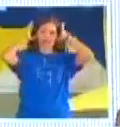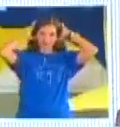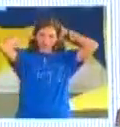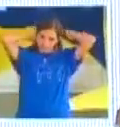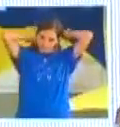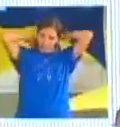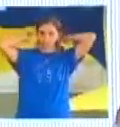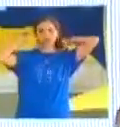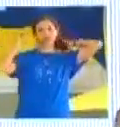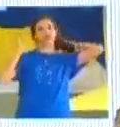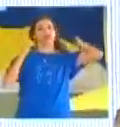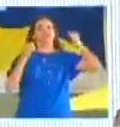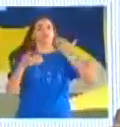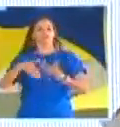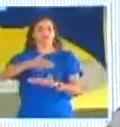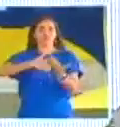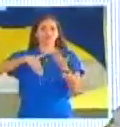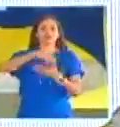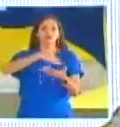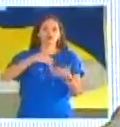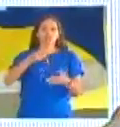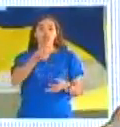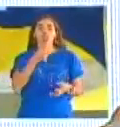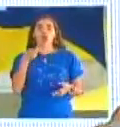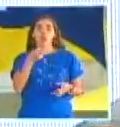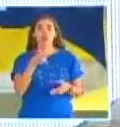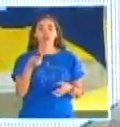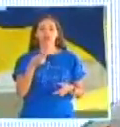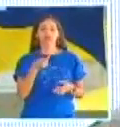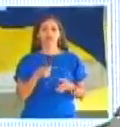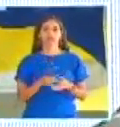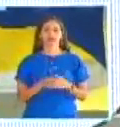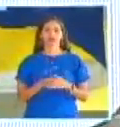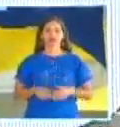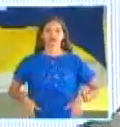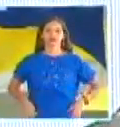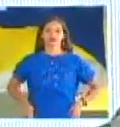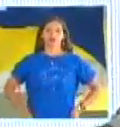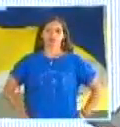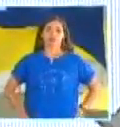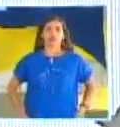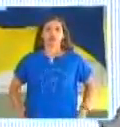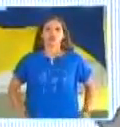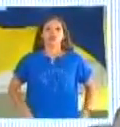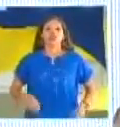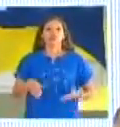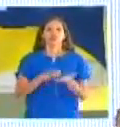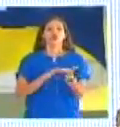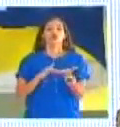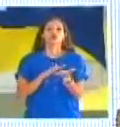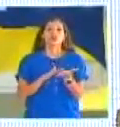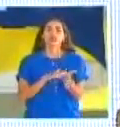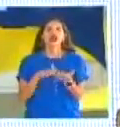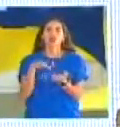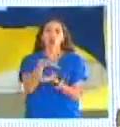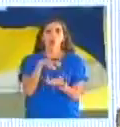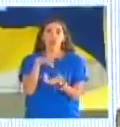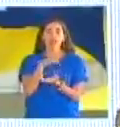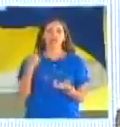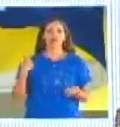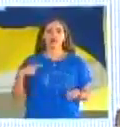dinamizar la búsqueda de soluciones a los problemas que